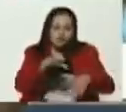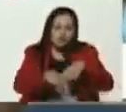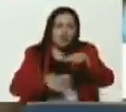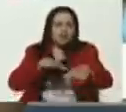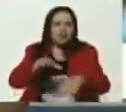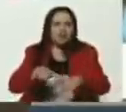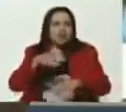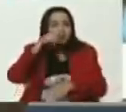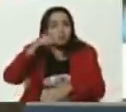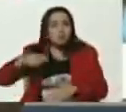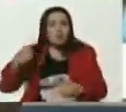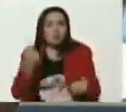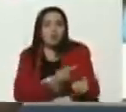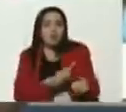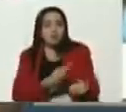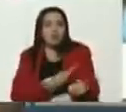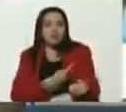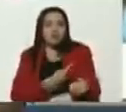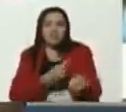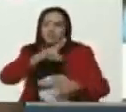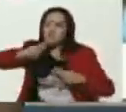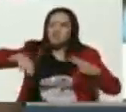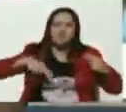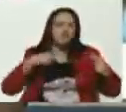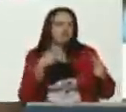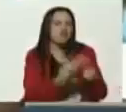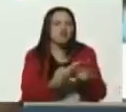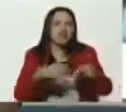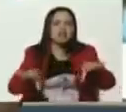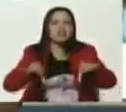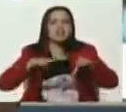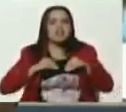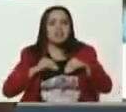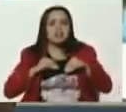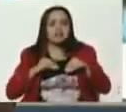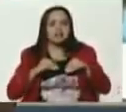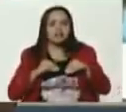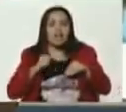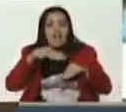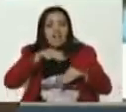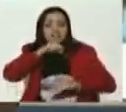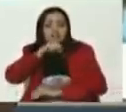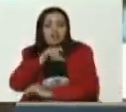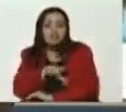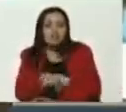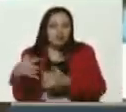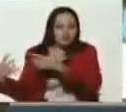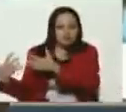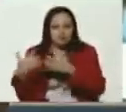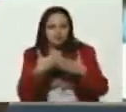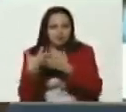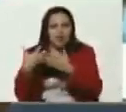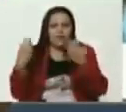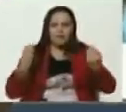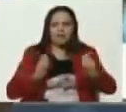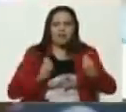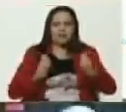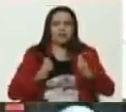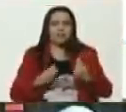hermano que jamás y nunca se rendiría en este histórico combate por la vida.